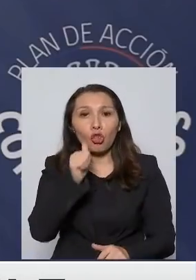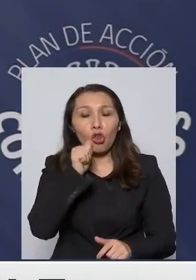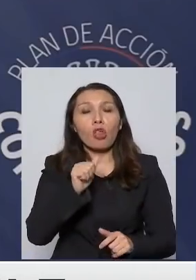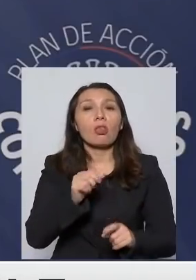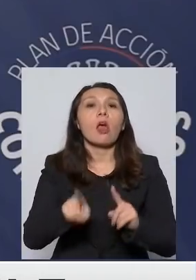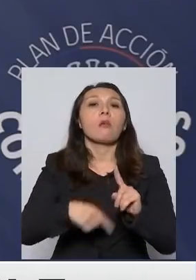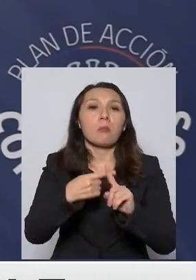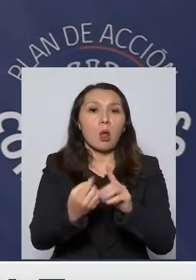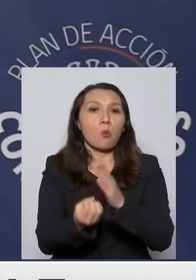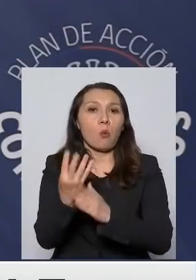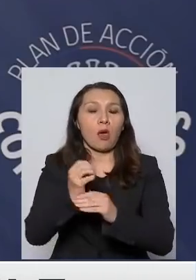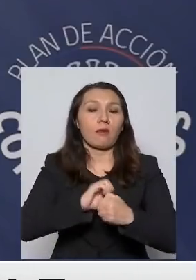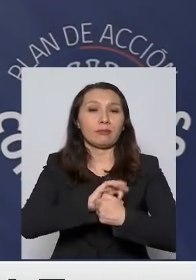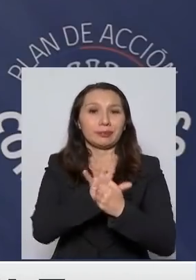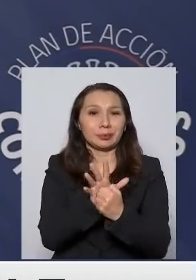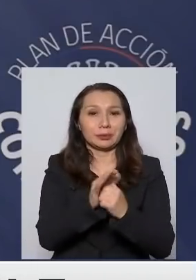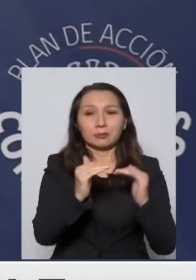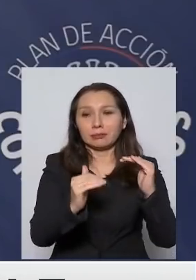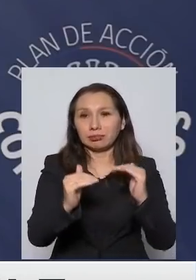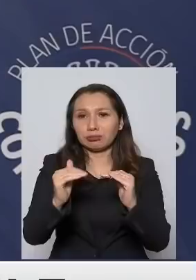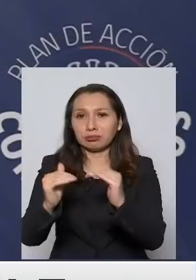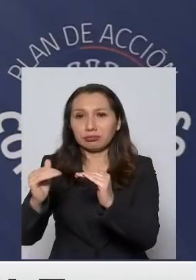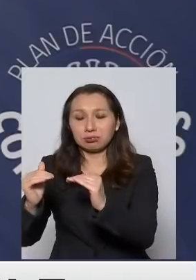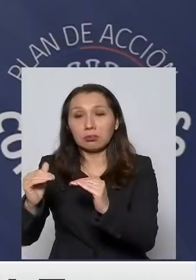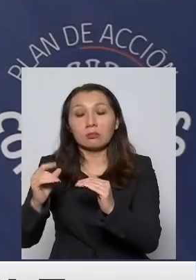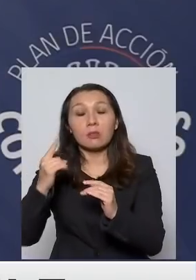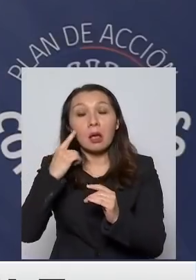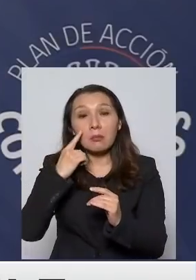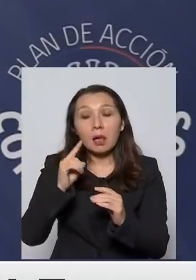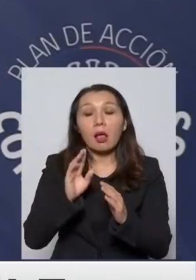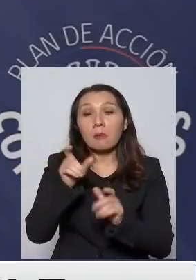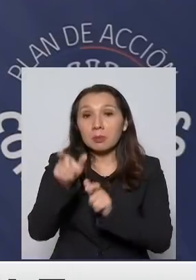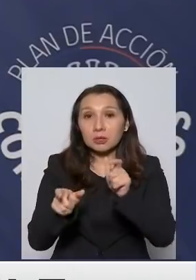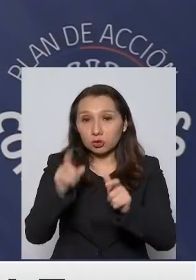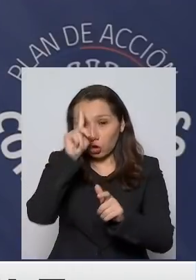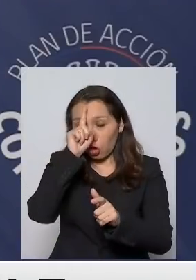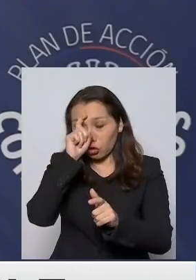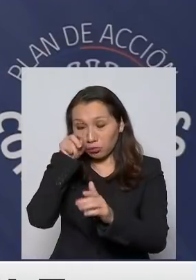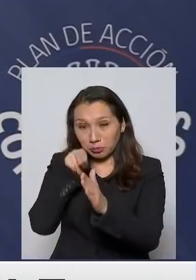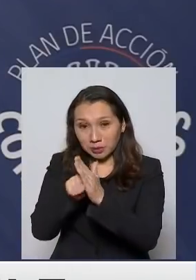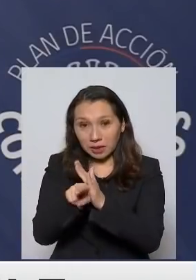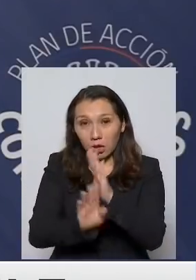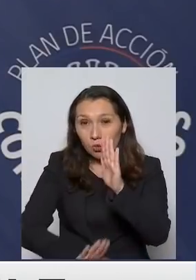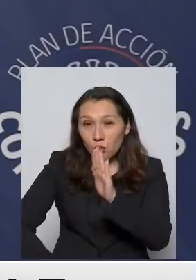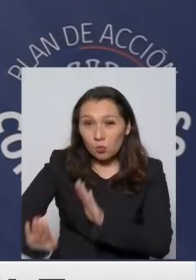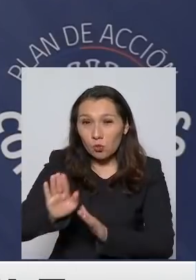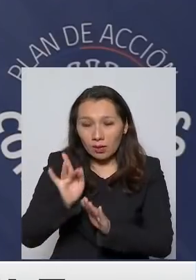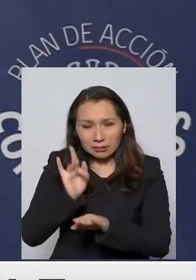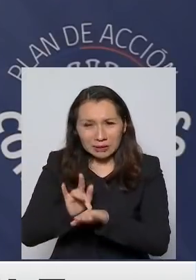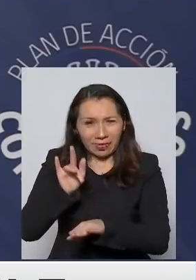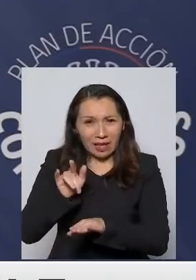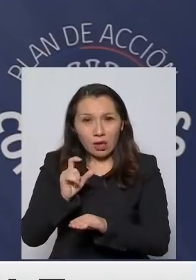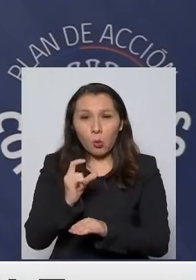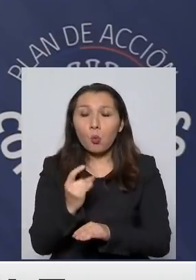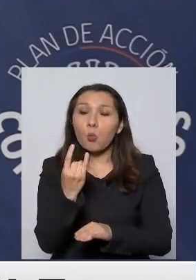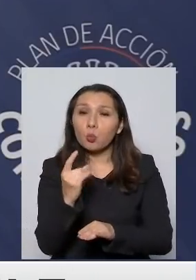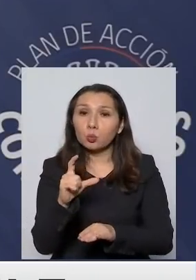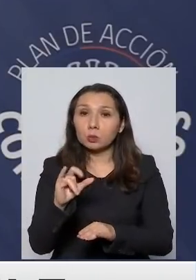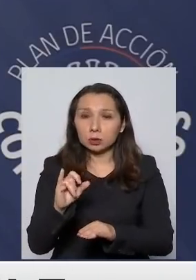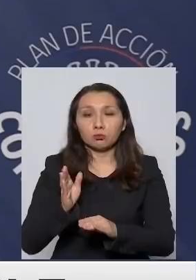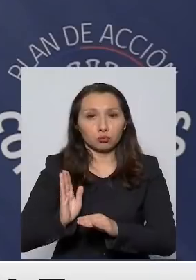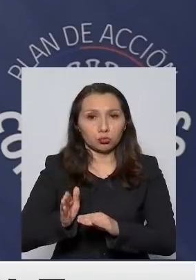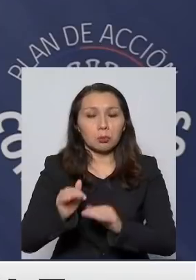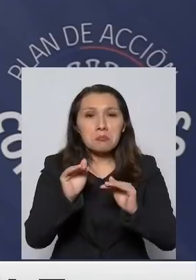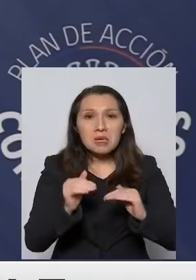diariamente. Esto radica en que la cantidad de pacientes hospitalizados en unidades de cuidado intensivo también se mantiene constante,